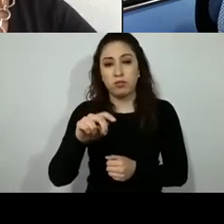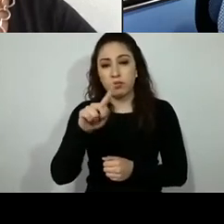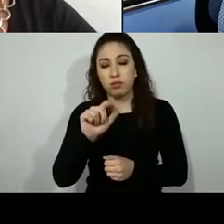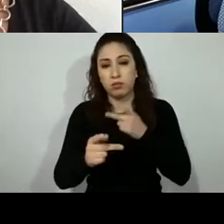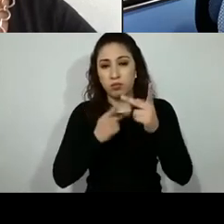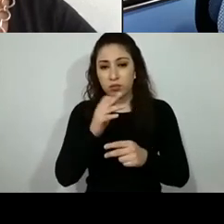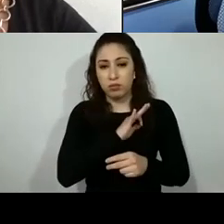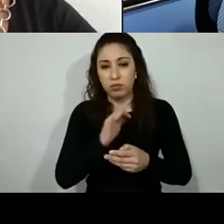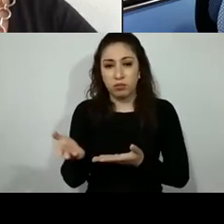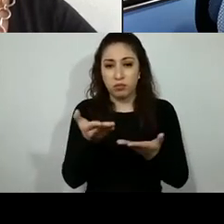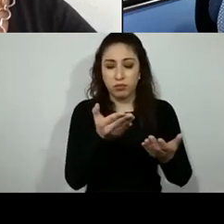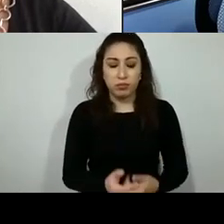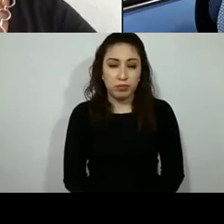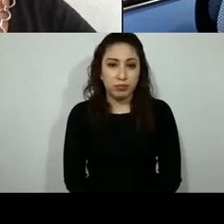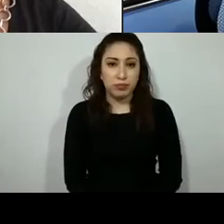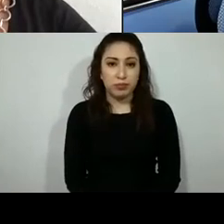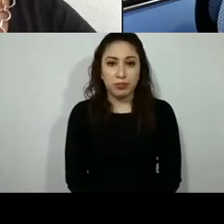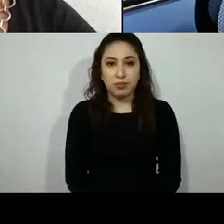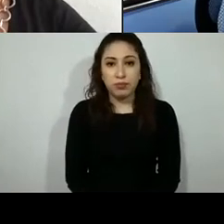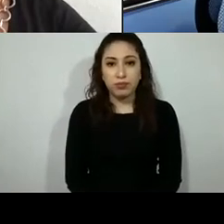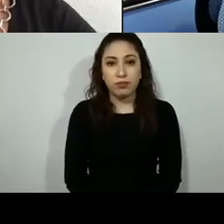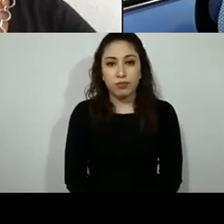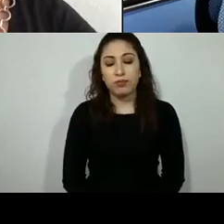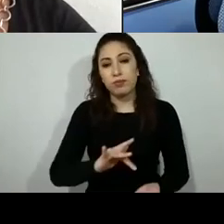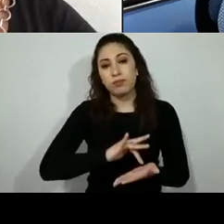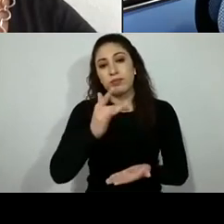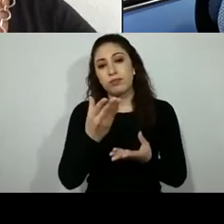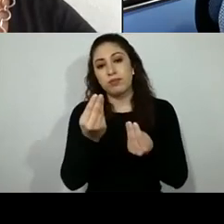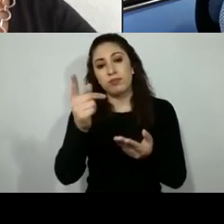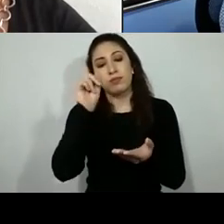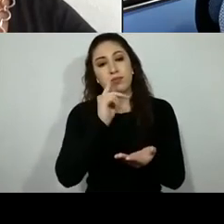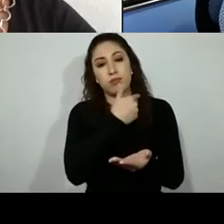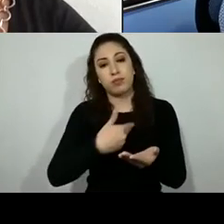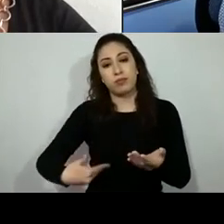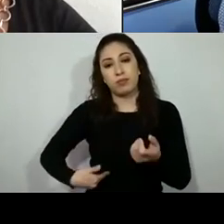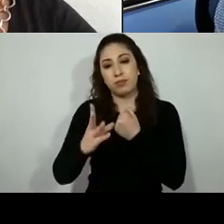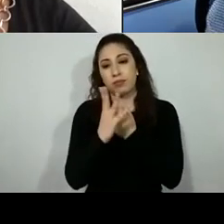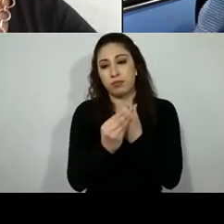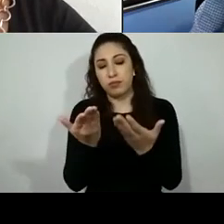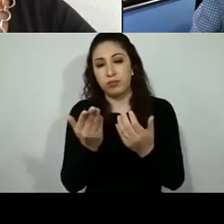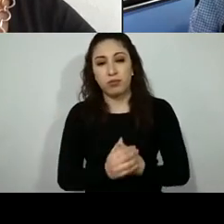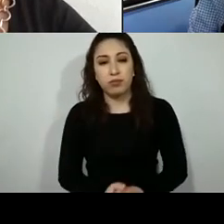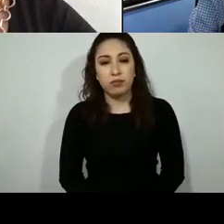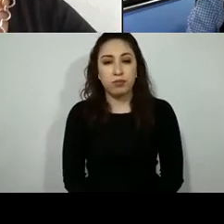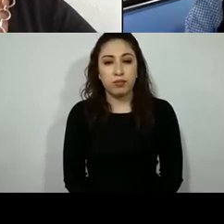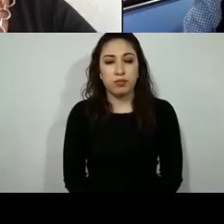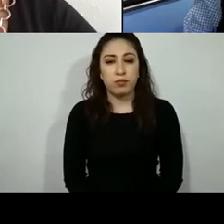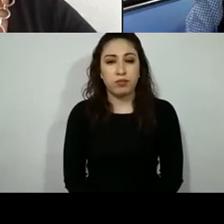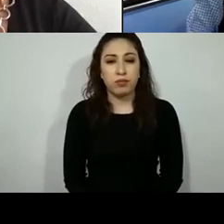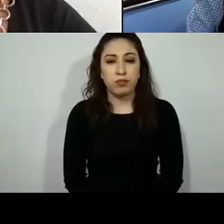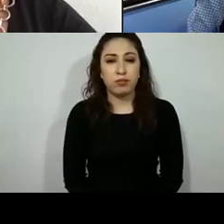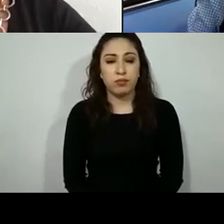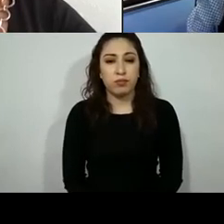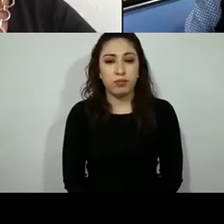Adelante, diputada. Muchas gracias, diputada presidenta. Con su venia. Primeramente, me